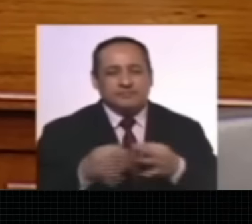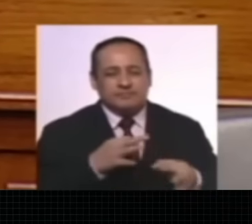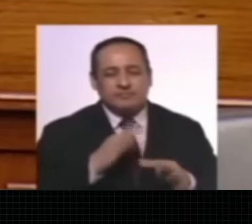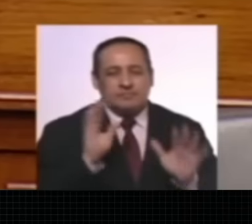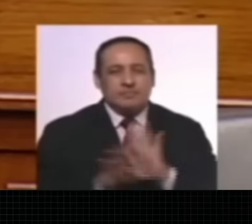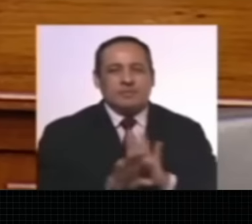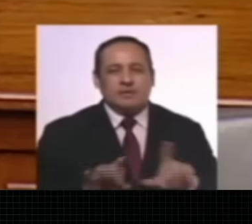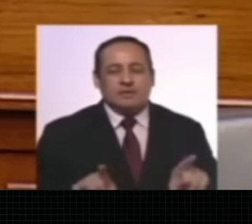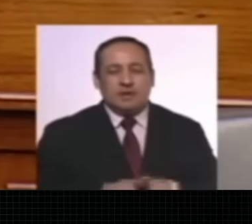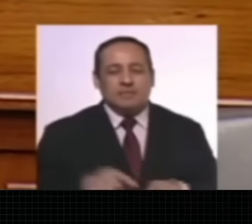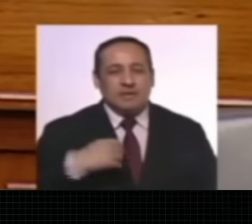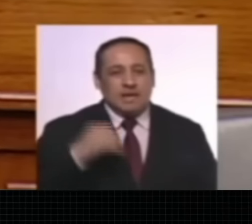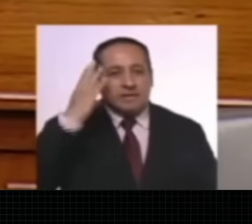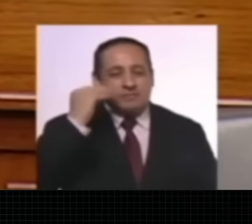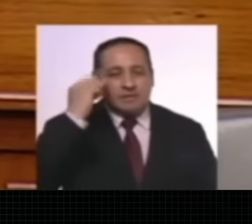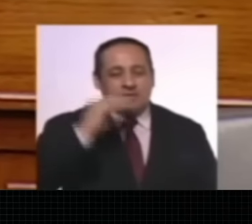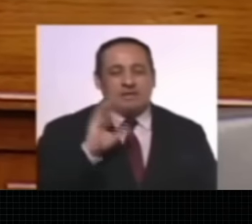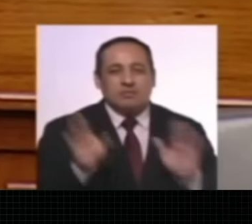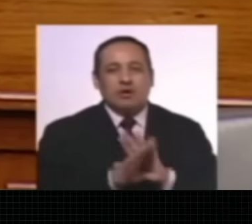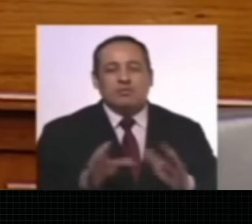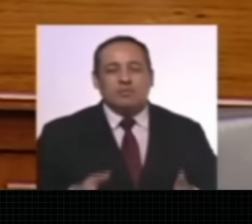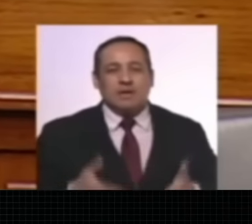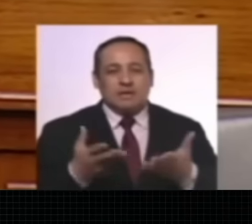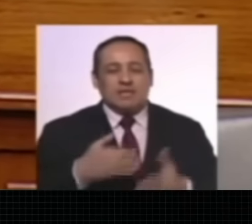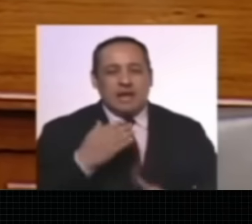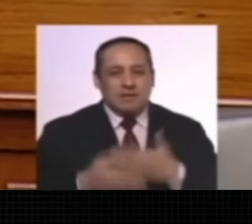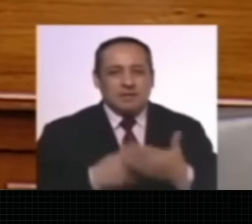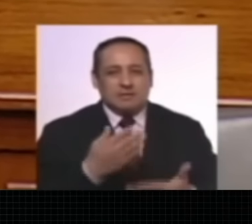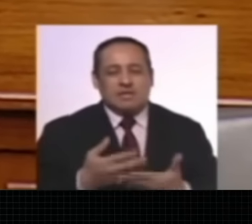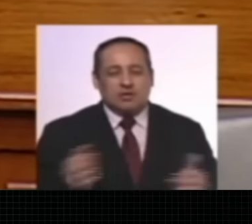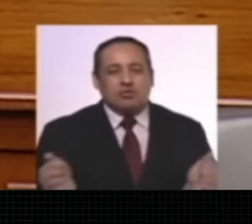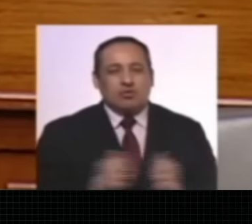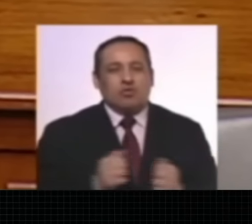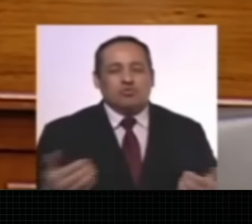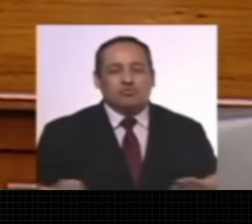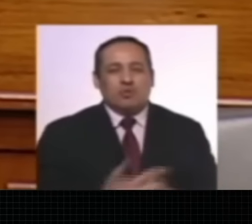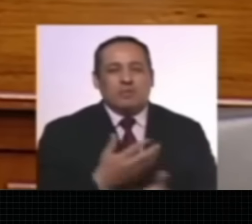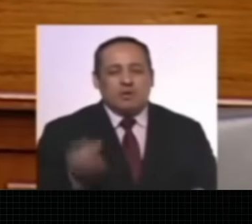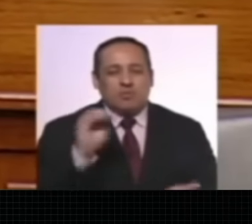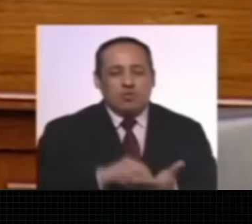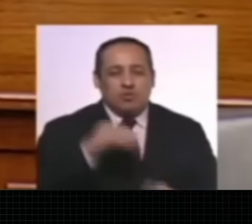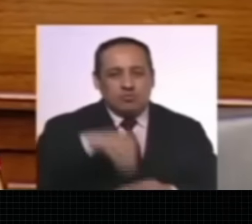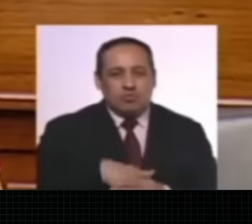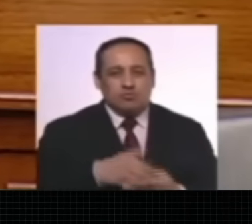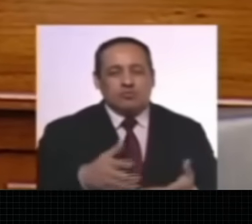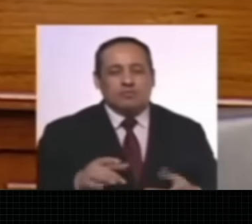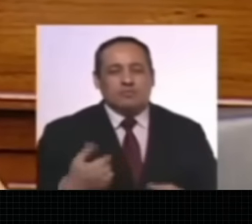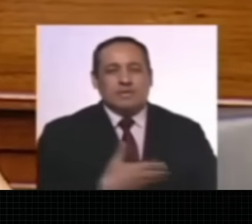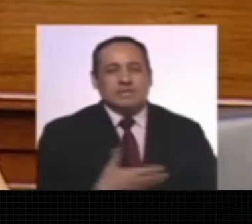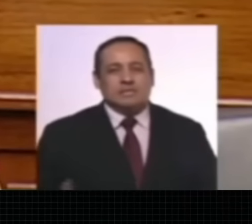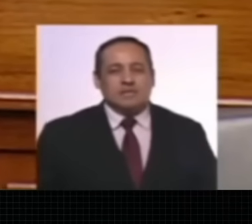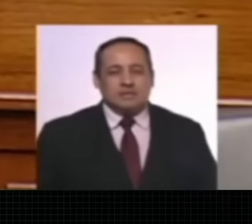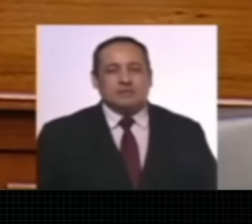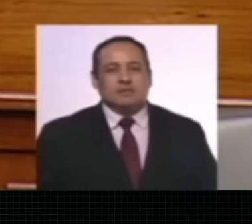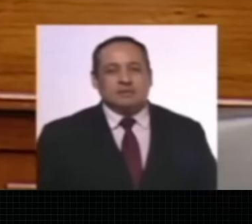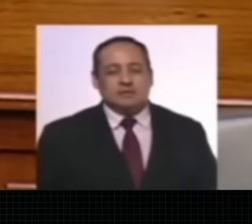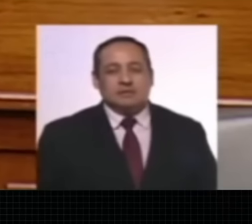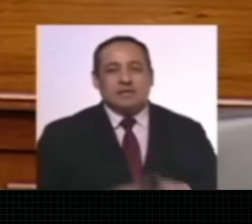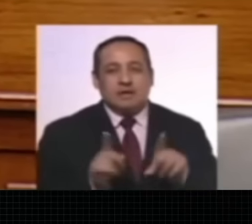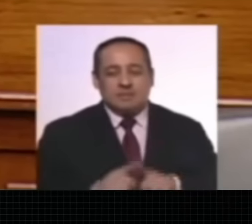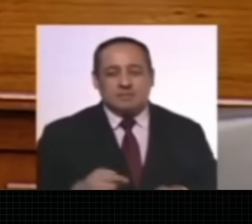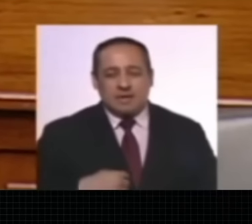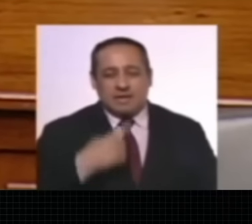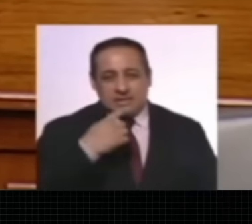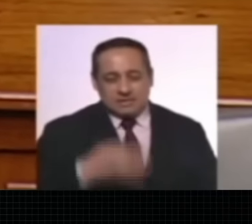ejemplo la experiencia para poder promover una reelección presidente para